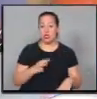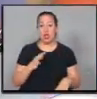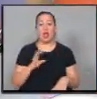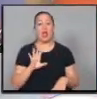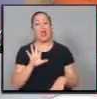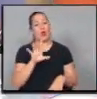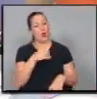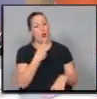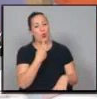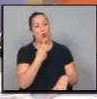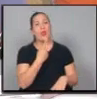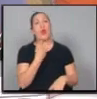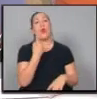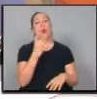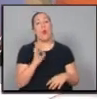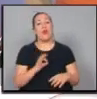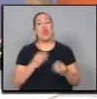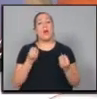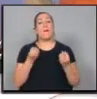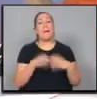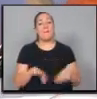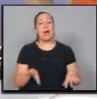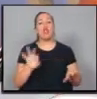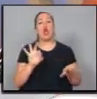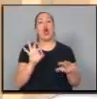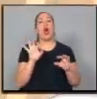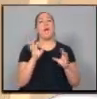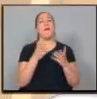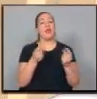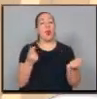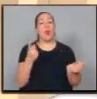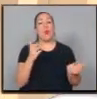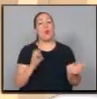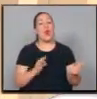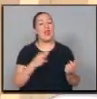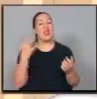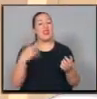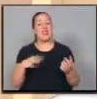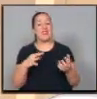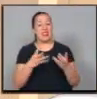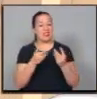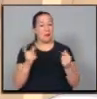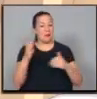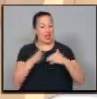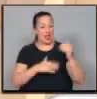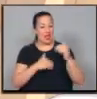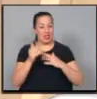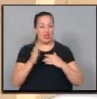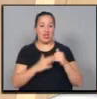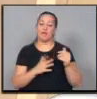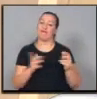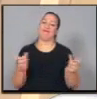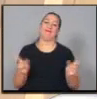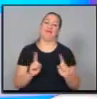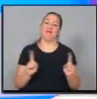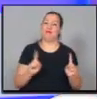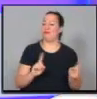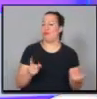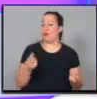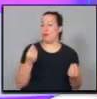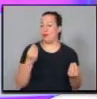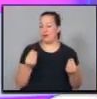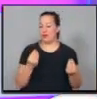dudas. Bueno, ojo, ¿es un año para empezar o en un año la tenés que terminar? En un año tenés que terminar la obra. ¿La obra? La obra.